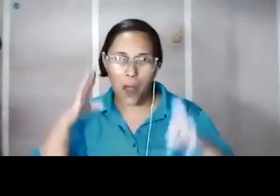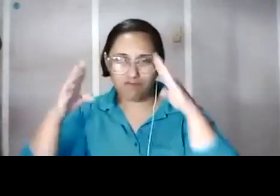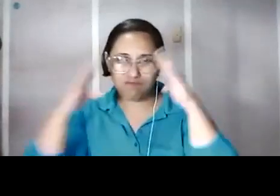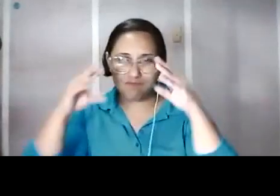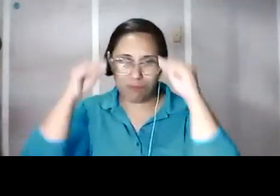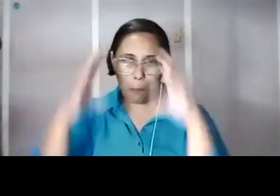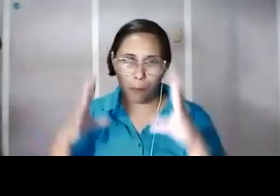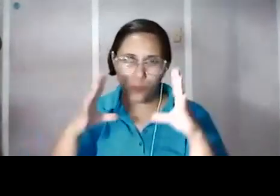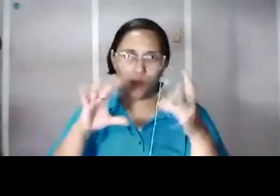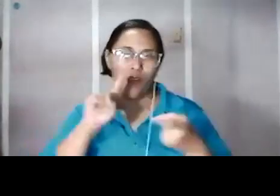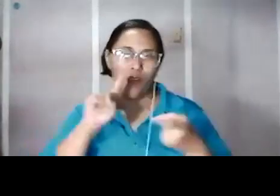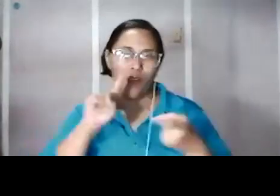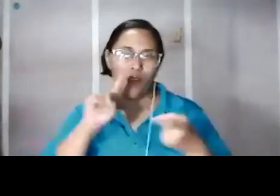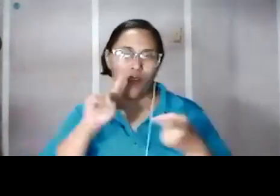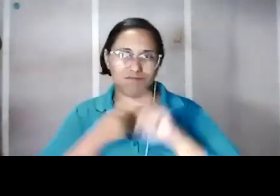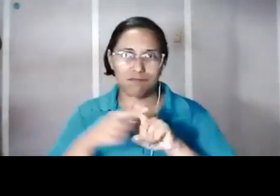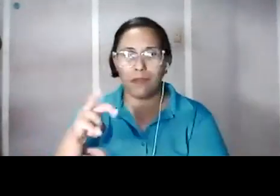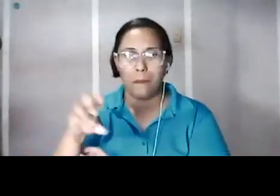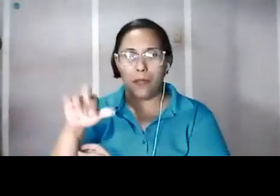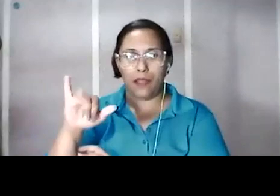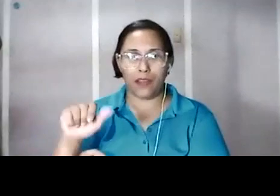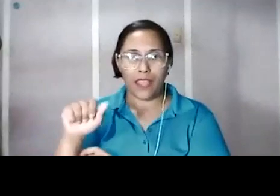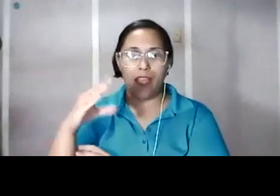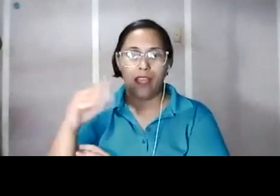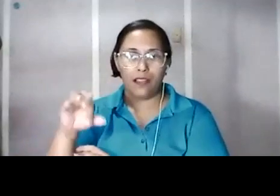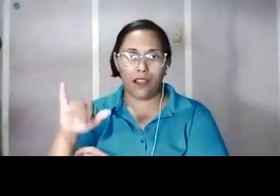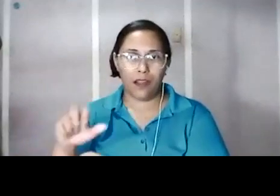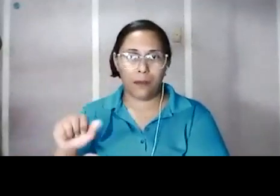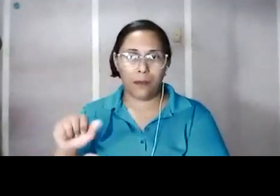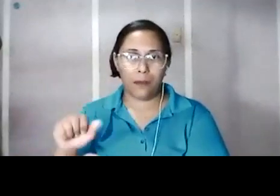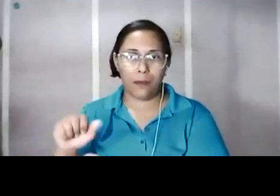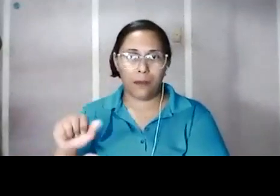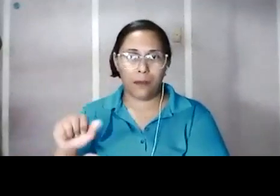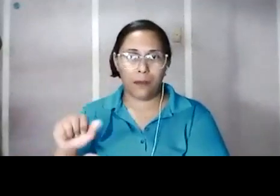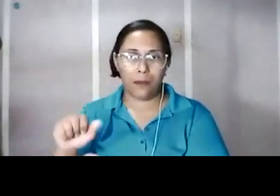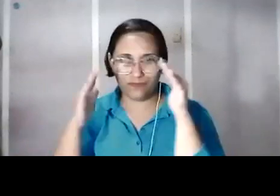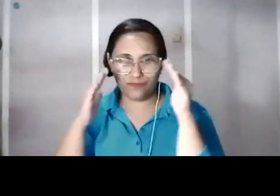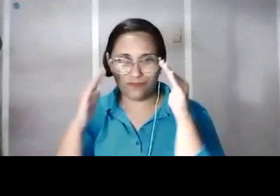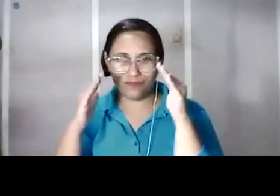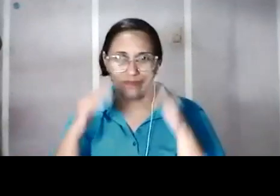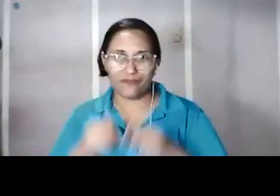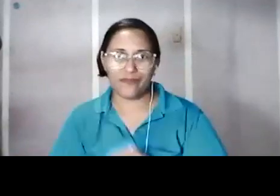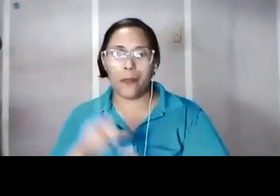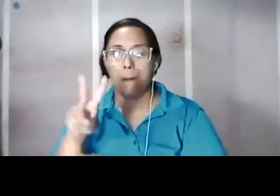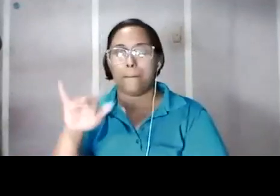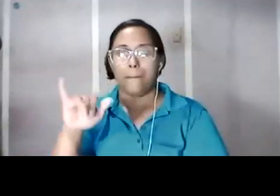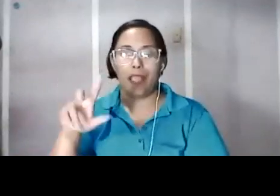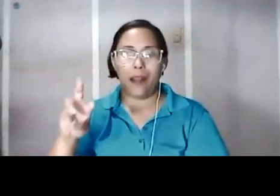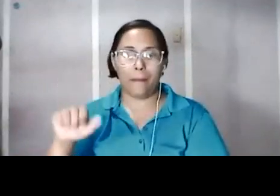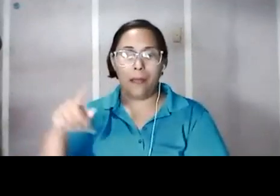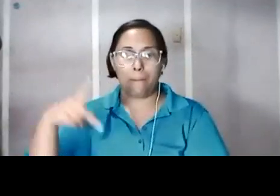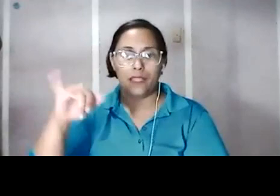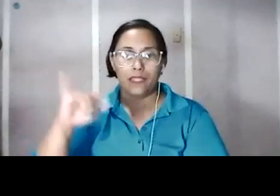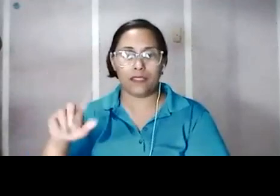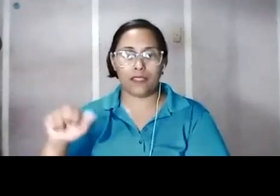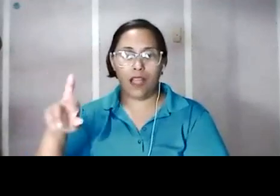amiga. María del Carmen Baerga, reciba también los saludos. Y Vilma Pizarro.